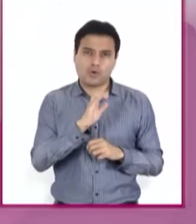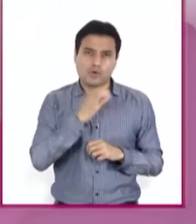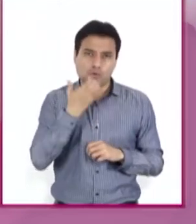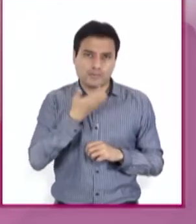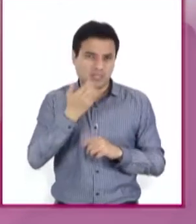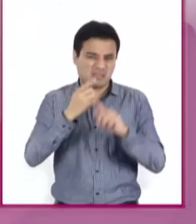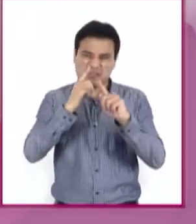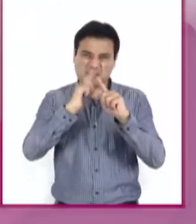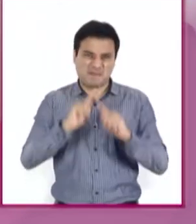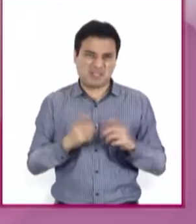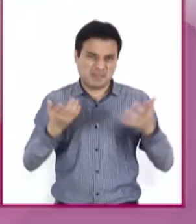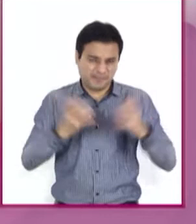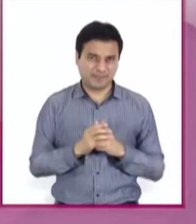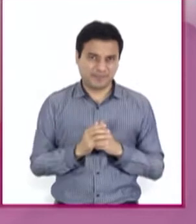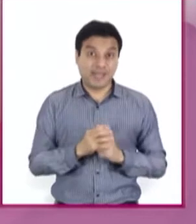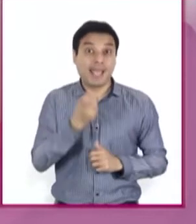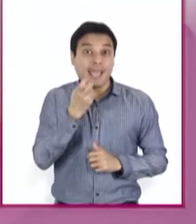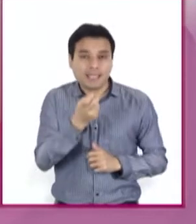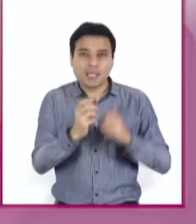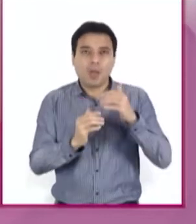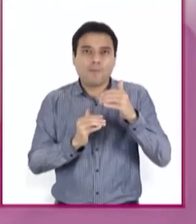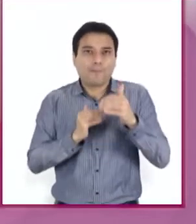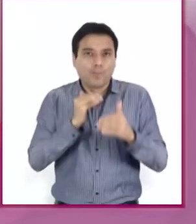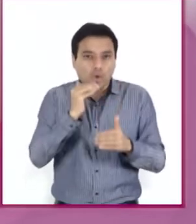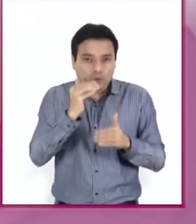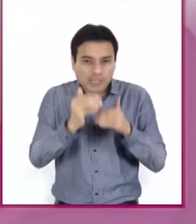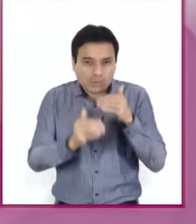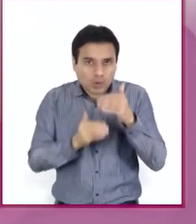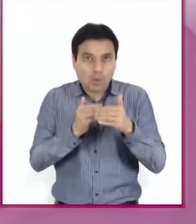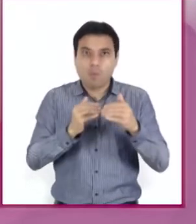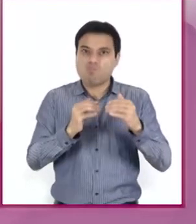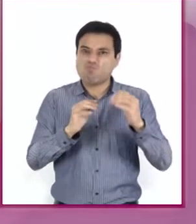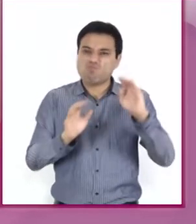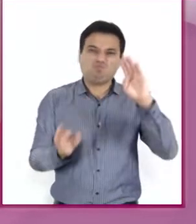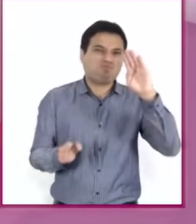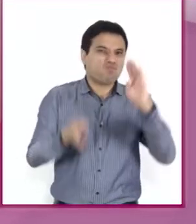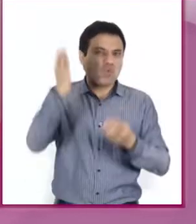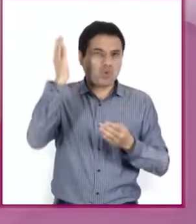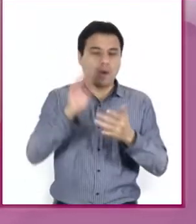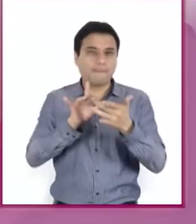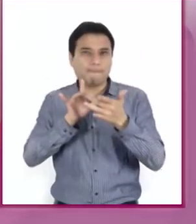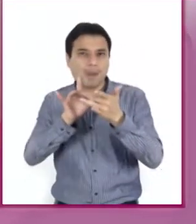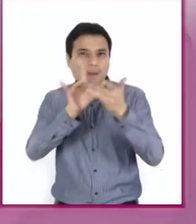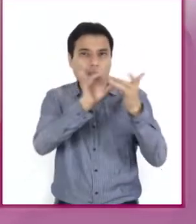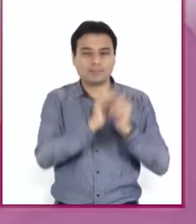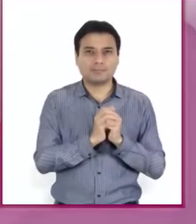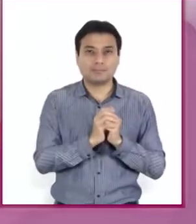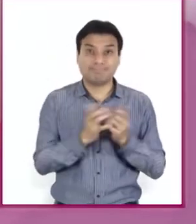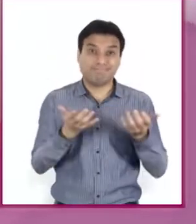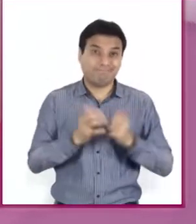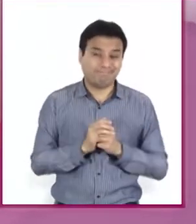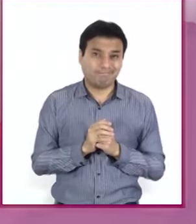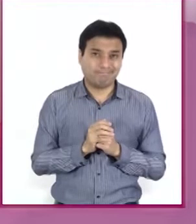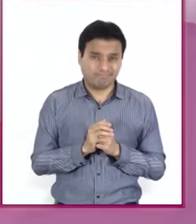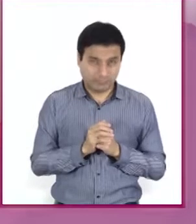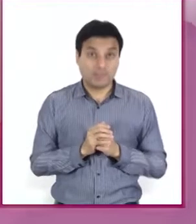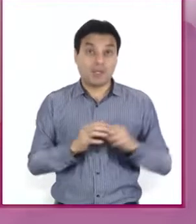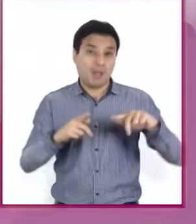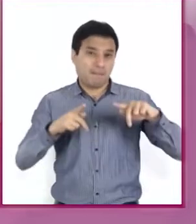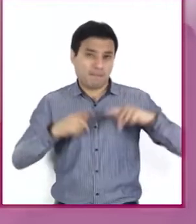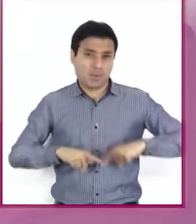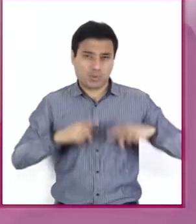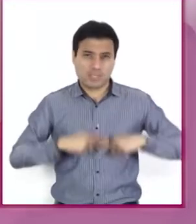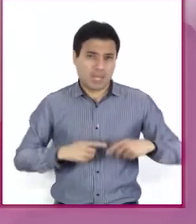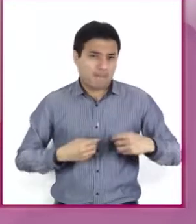etc. Y es un proceso que se ha venido dando a nivel mundial, en el cual muchos de los aspectos de la vida humana